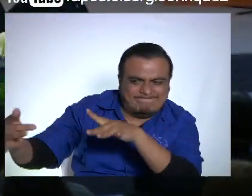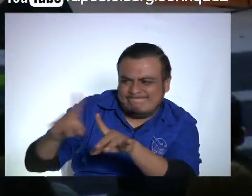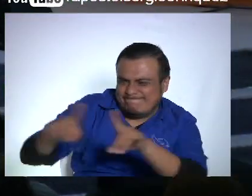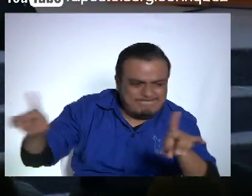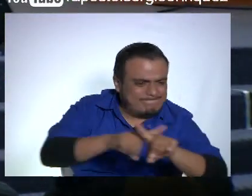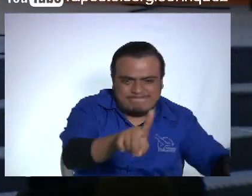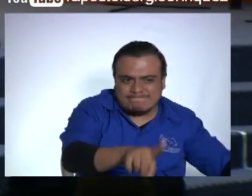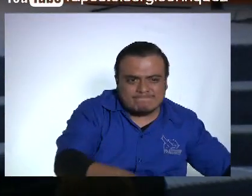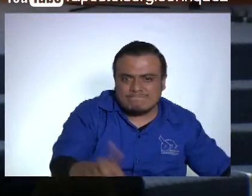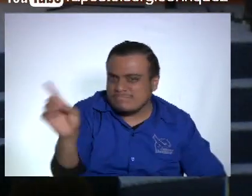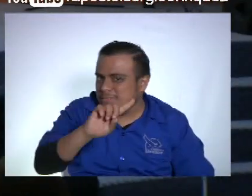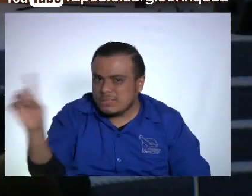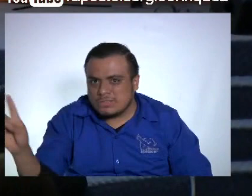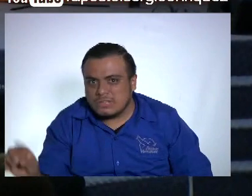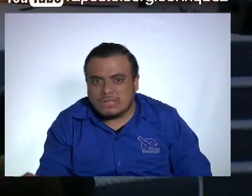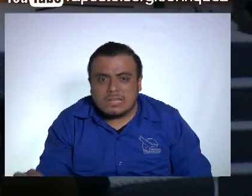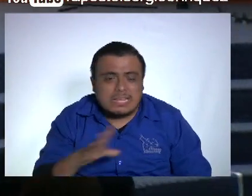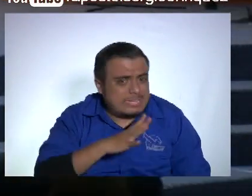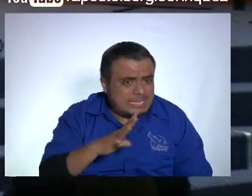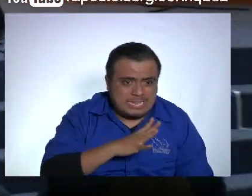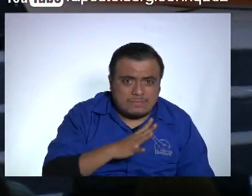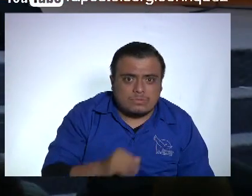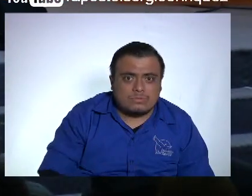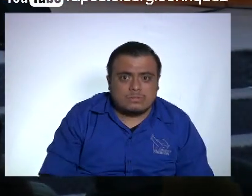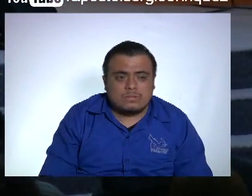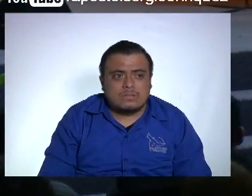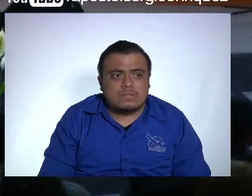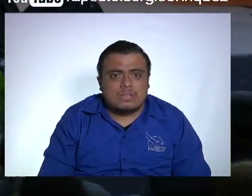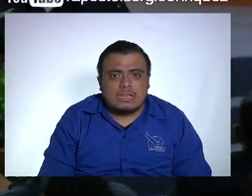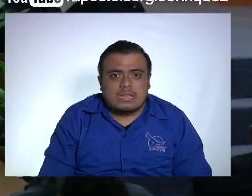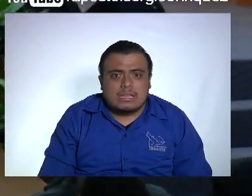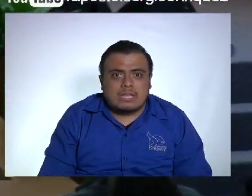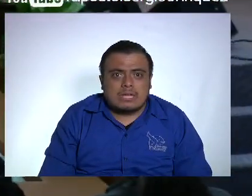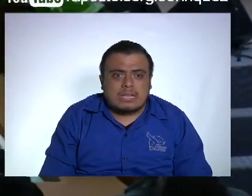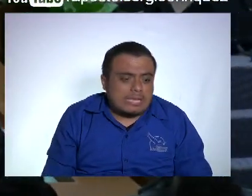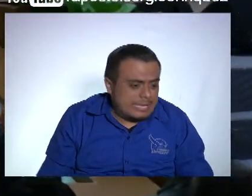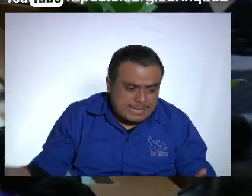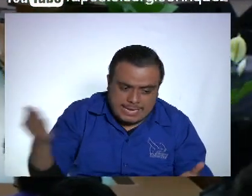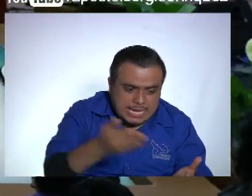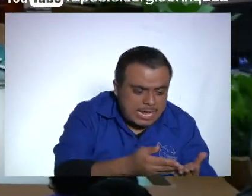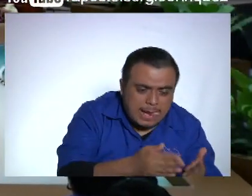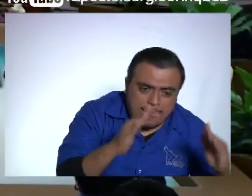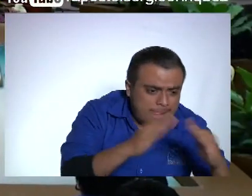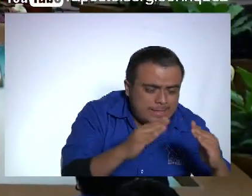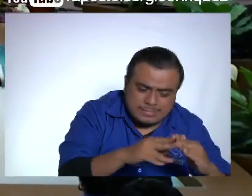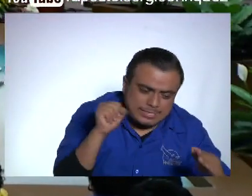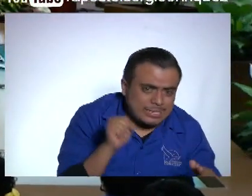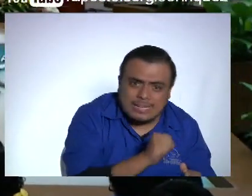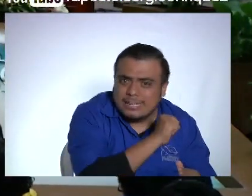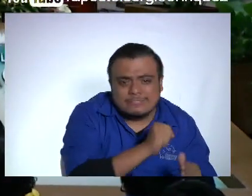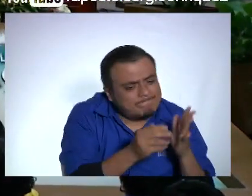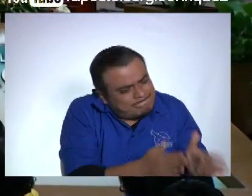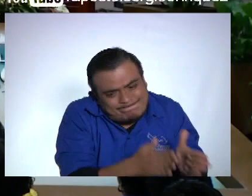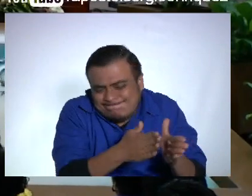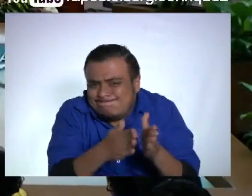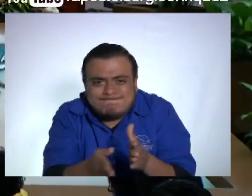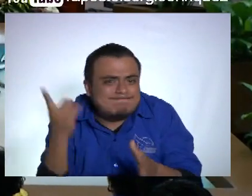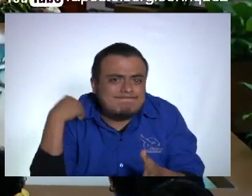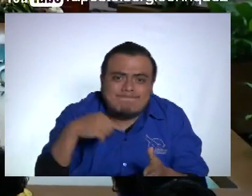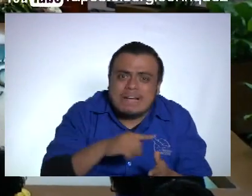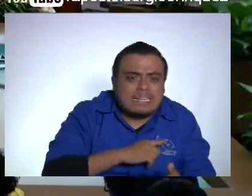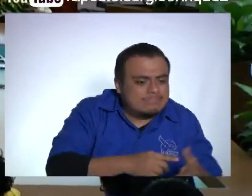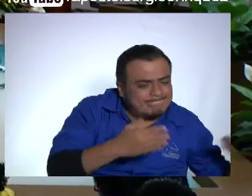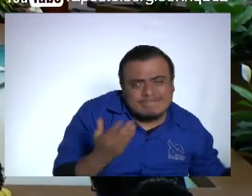divisiones, sino tenemos que llegar a la casa del canto y estar preparados para ser